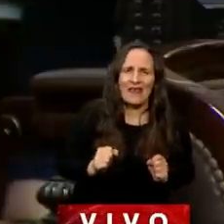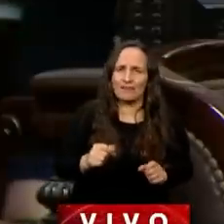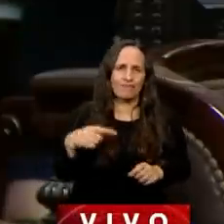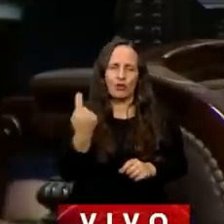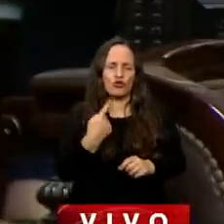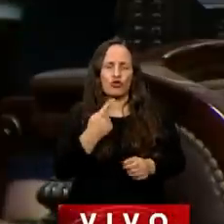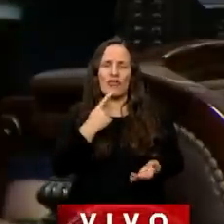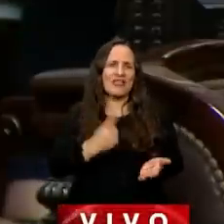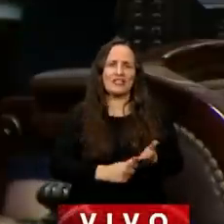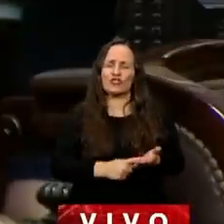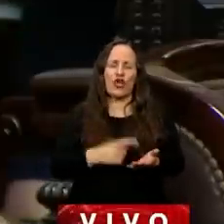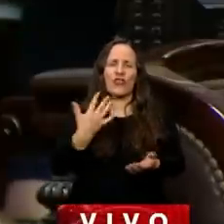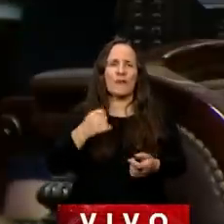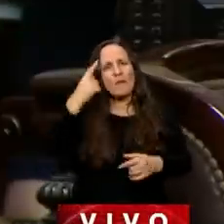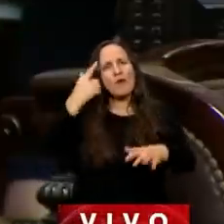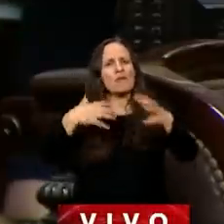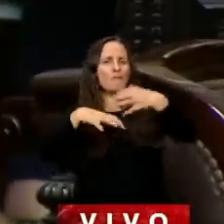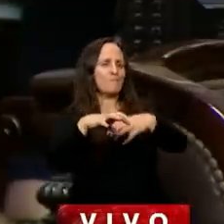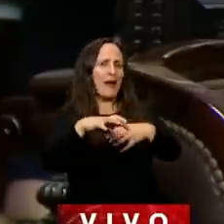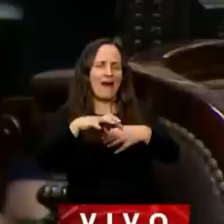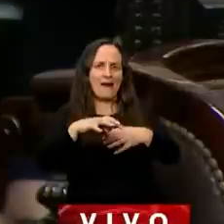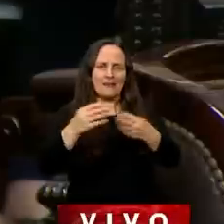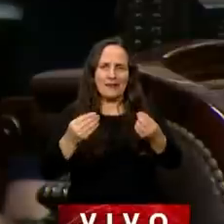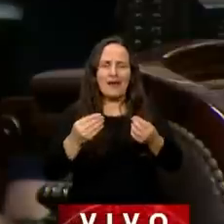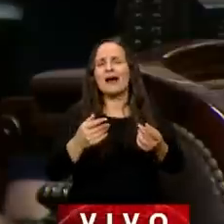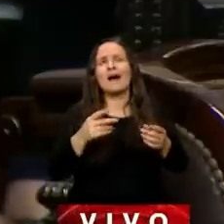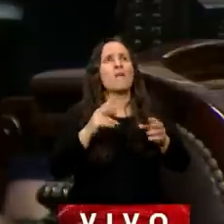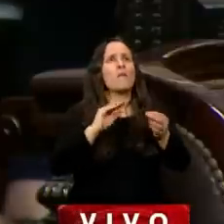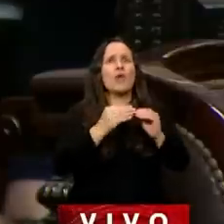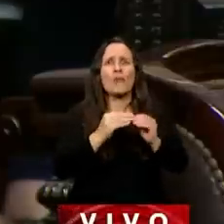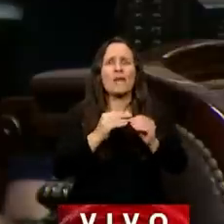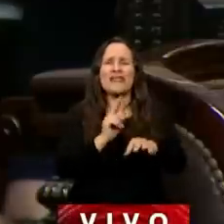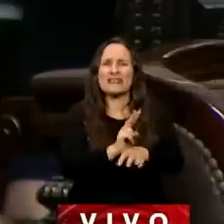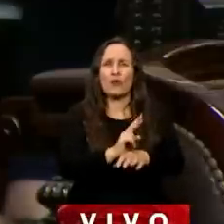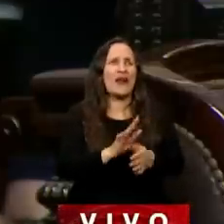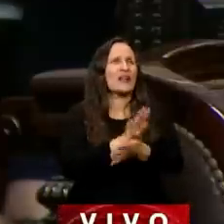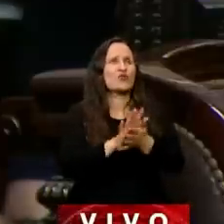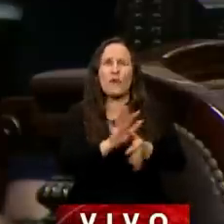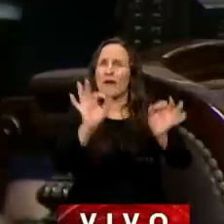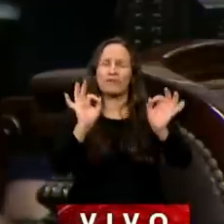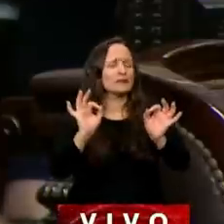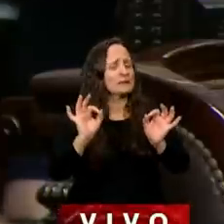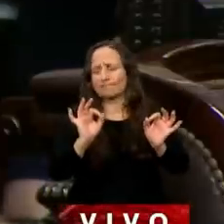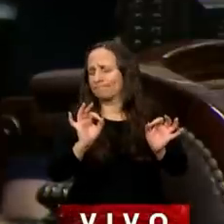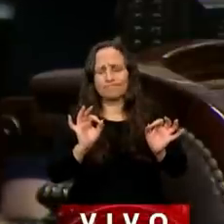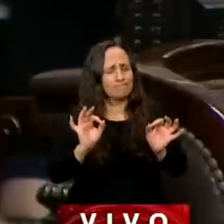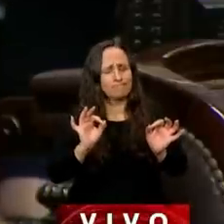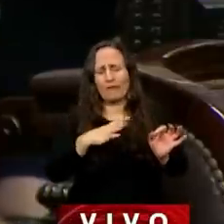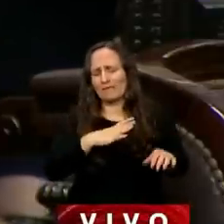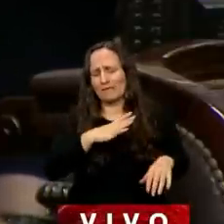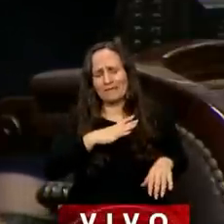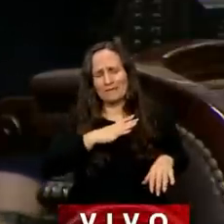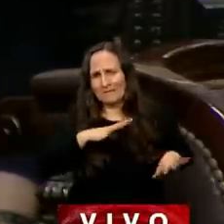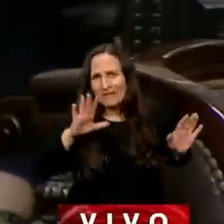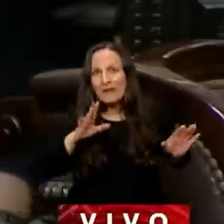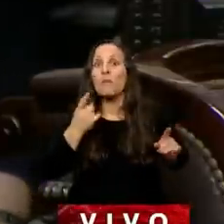decisiones desde los zapatos de las víctimas. Y no vamos a resolver todos los problemas de seguridad que tenemos con esta ley, ni cerca. Pero puede